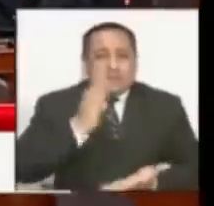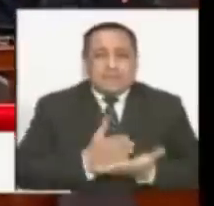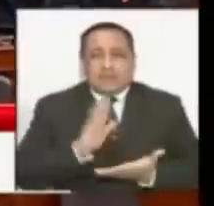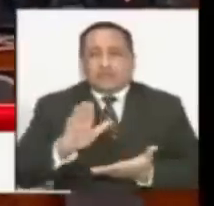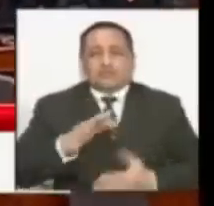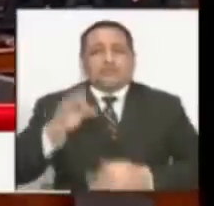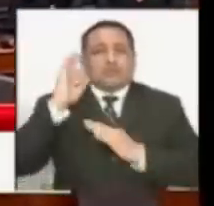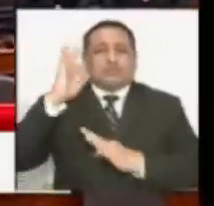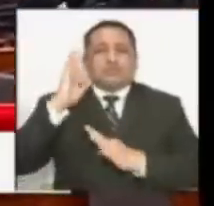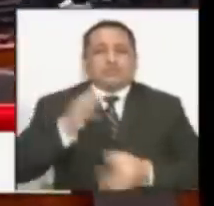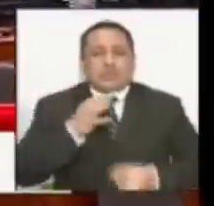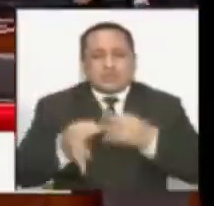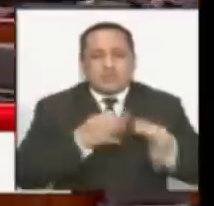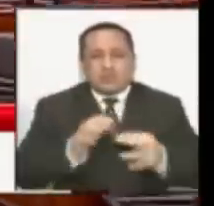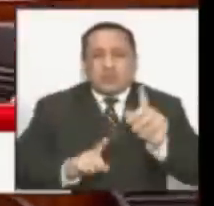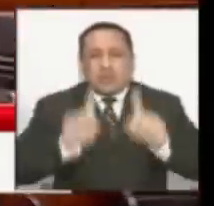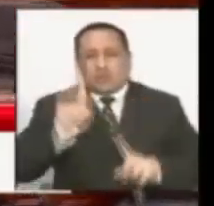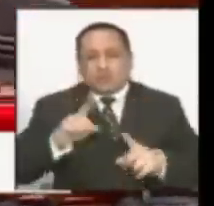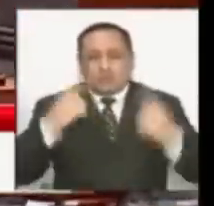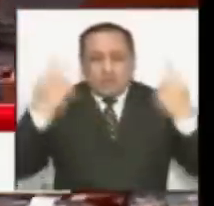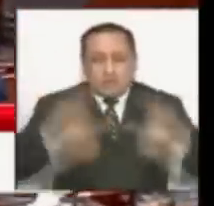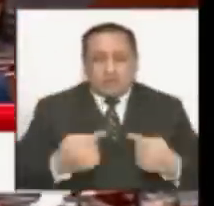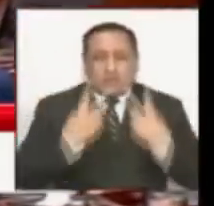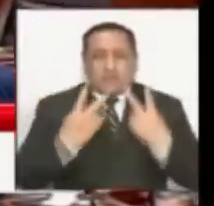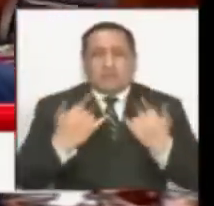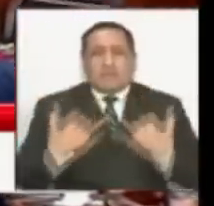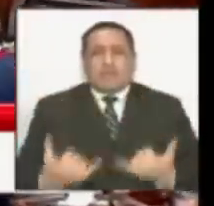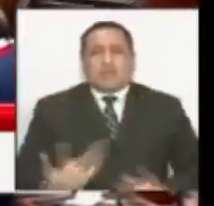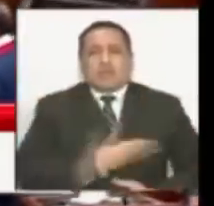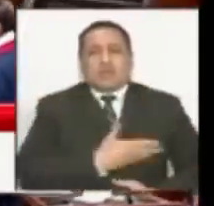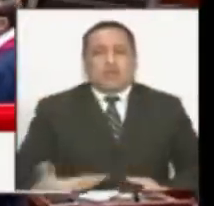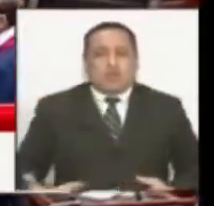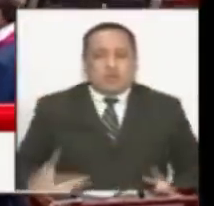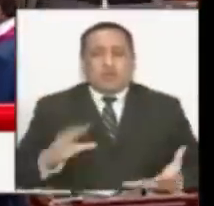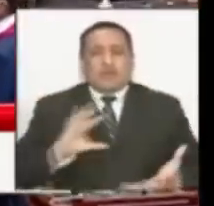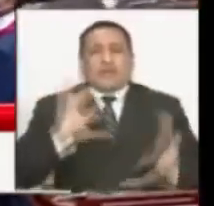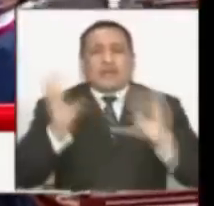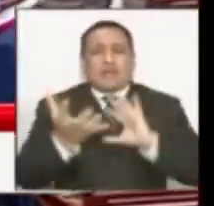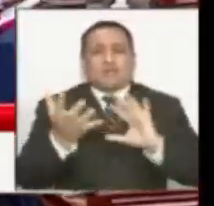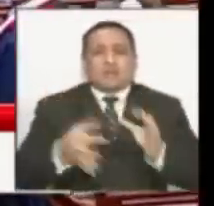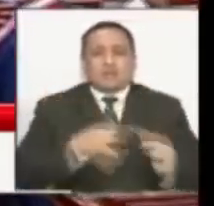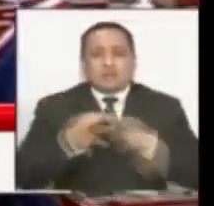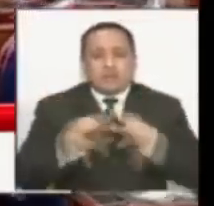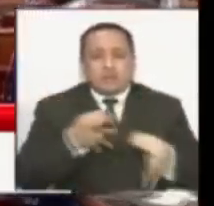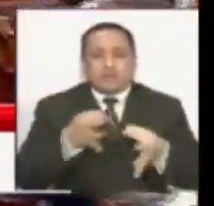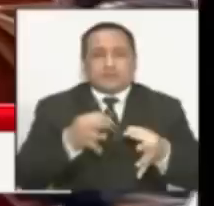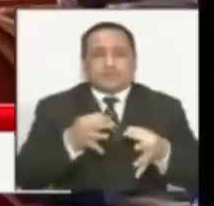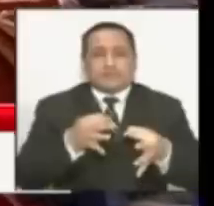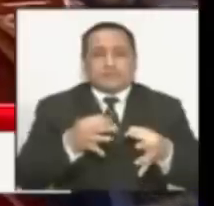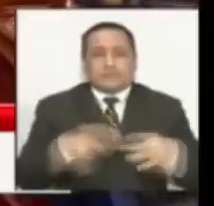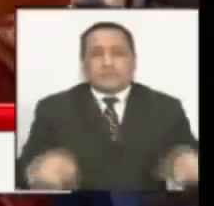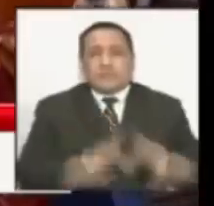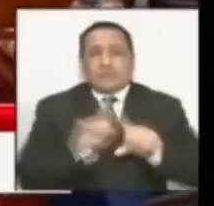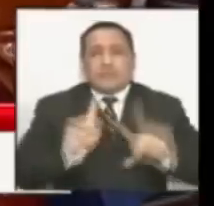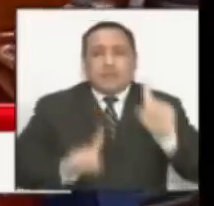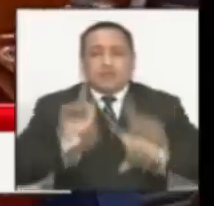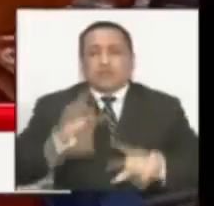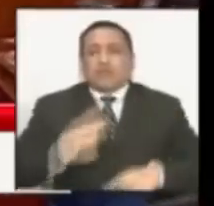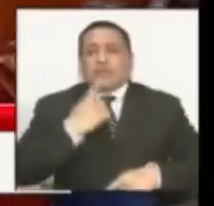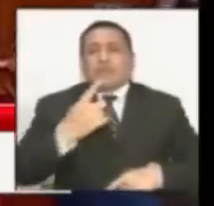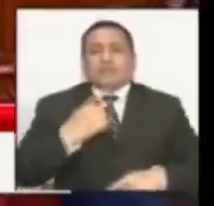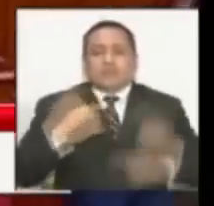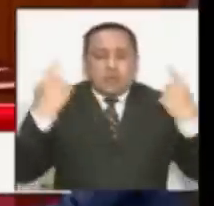Sotelo, los dos jóvenes asesinados por la policía en las marchas registradas en Lima el pasado